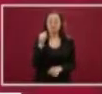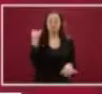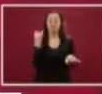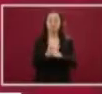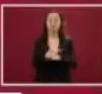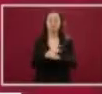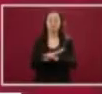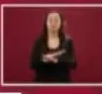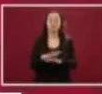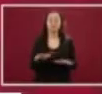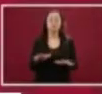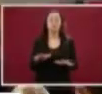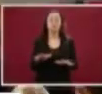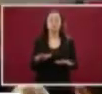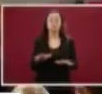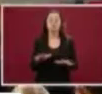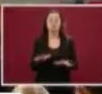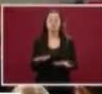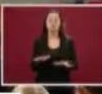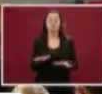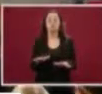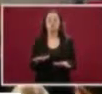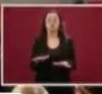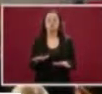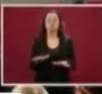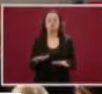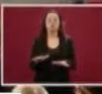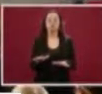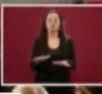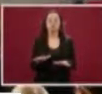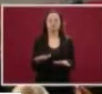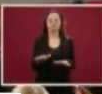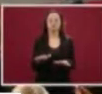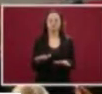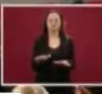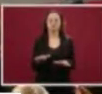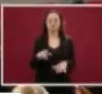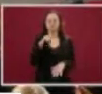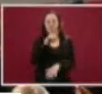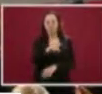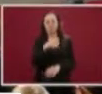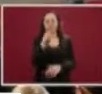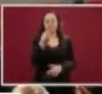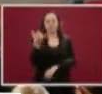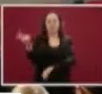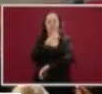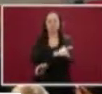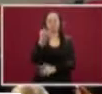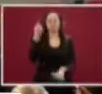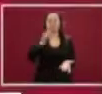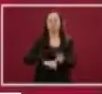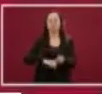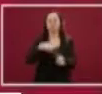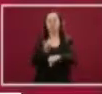Construyendo un Futuro, o sea, la preparación esta, lo cual se está en el mercado de trabajo. Porque urge, Pepe, una reacción sistemática